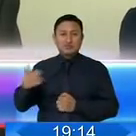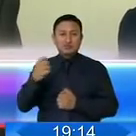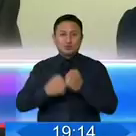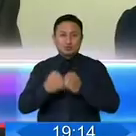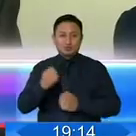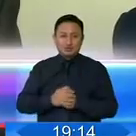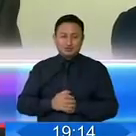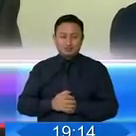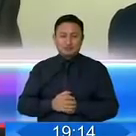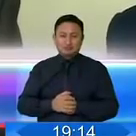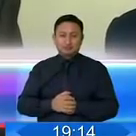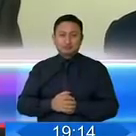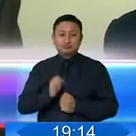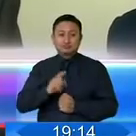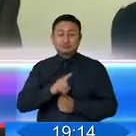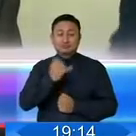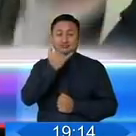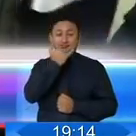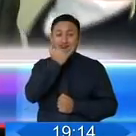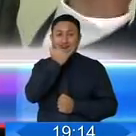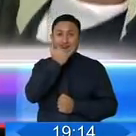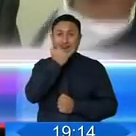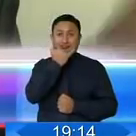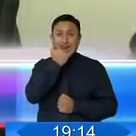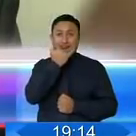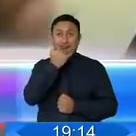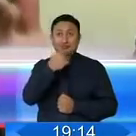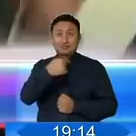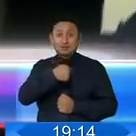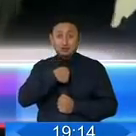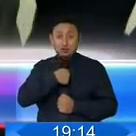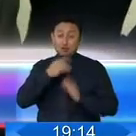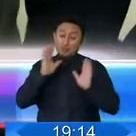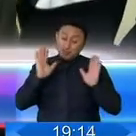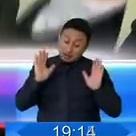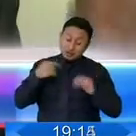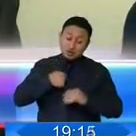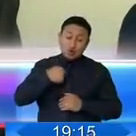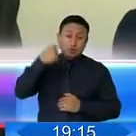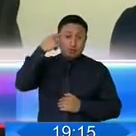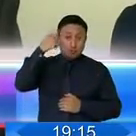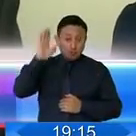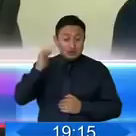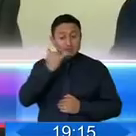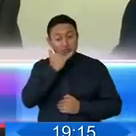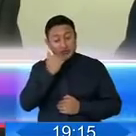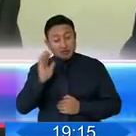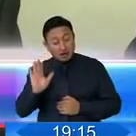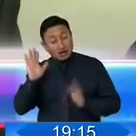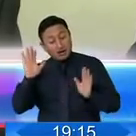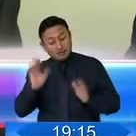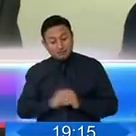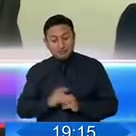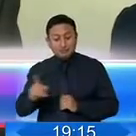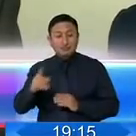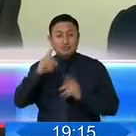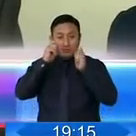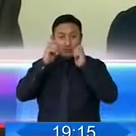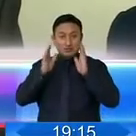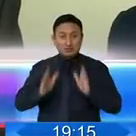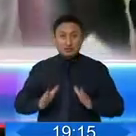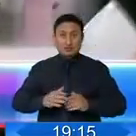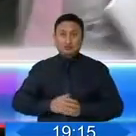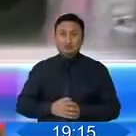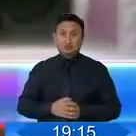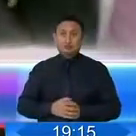deficiencias y los errores que yo quiero creer que han sido involuntarios por parte de la Fiscalía General del